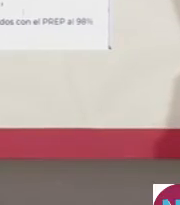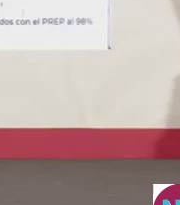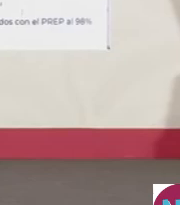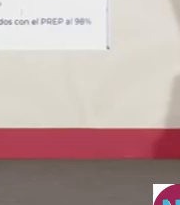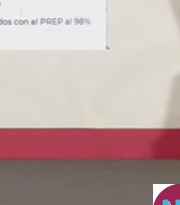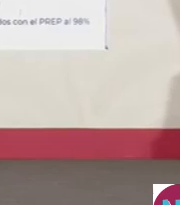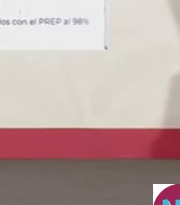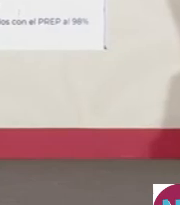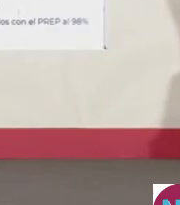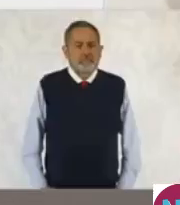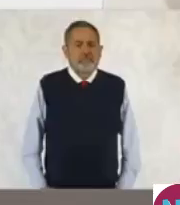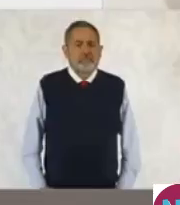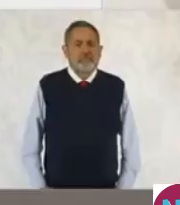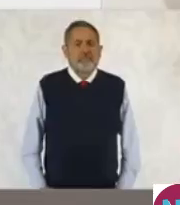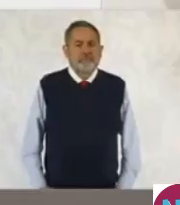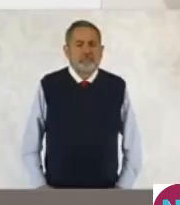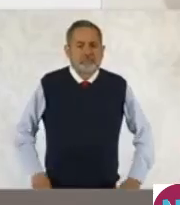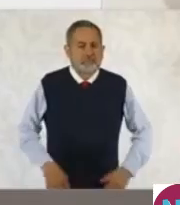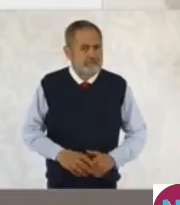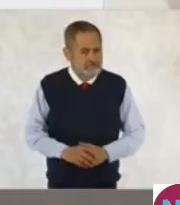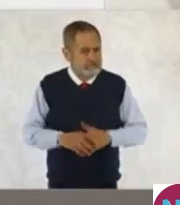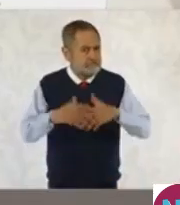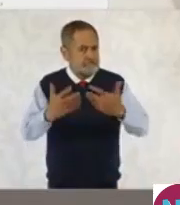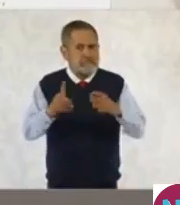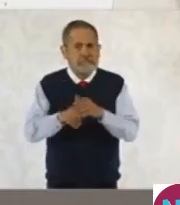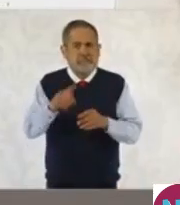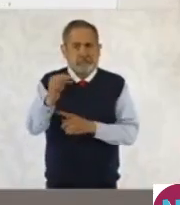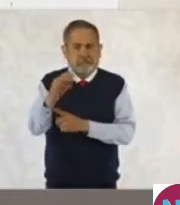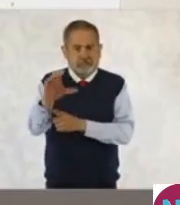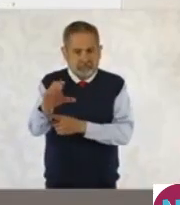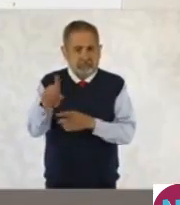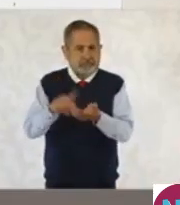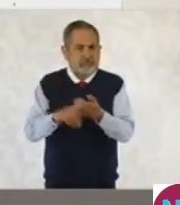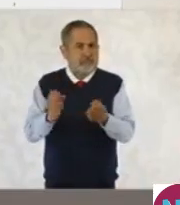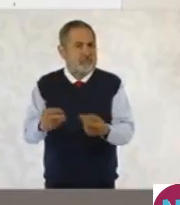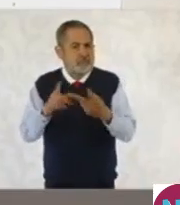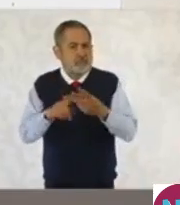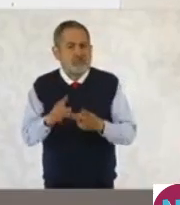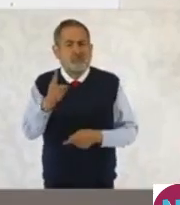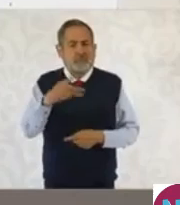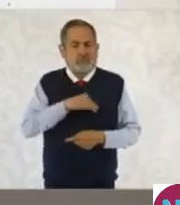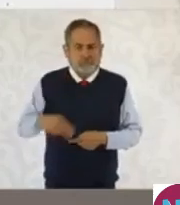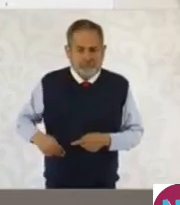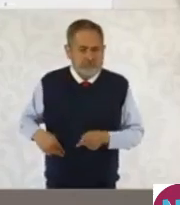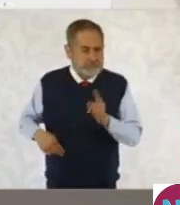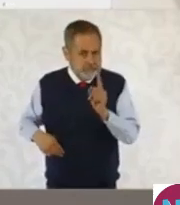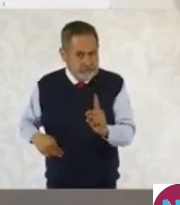84.76% de la población. Y MC, un municipio,